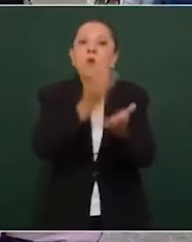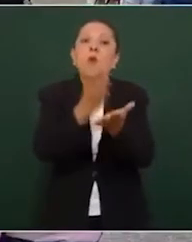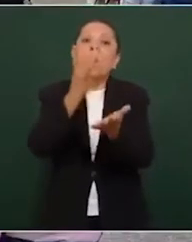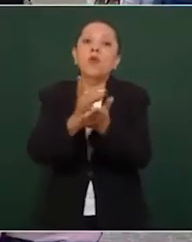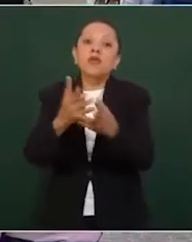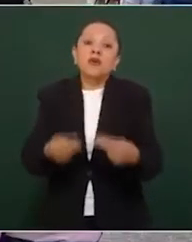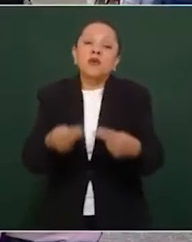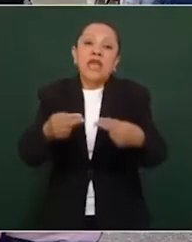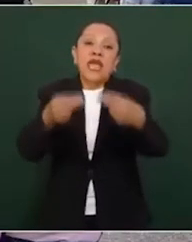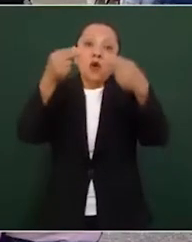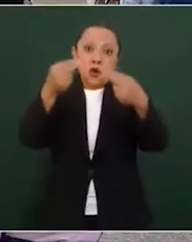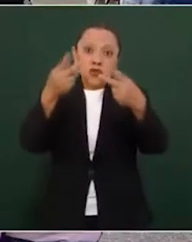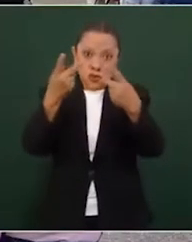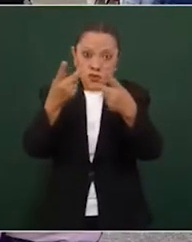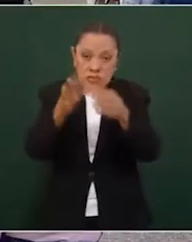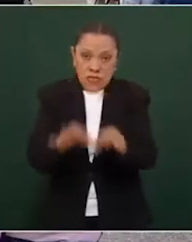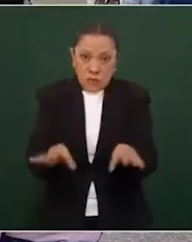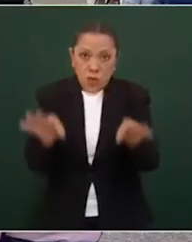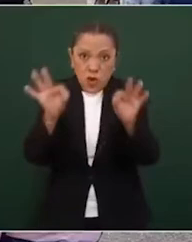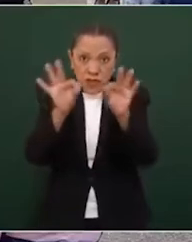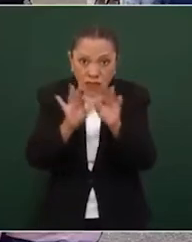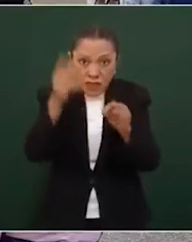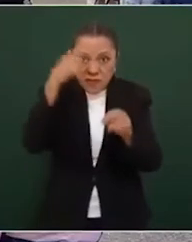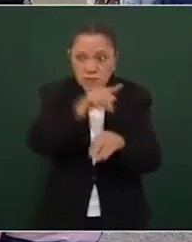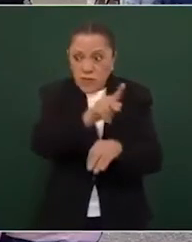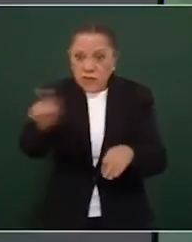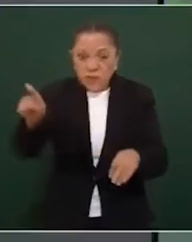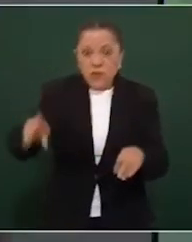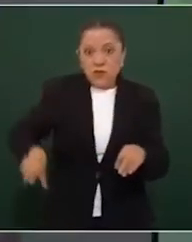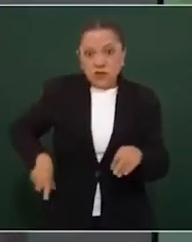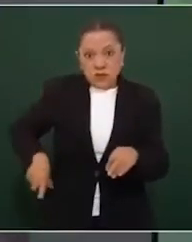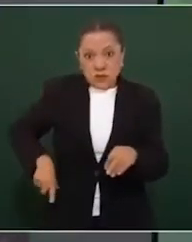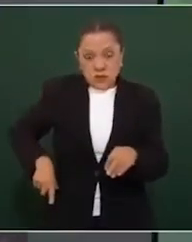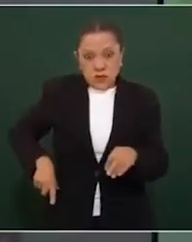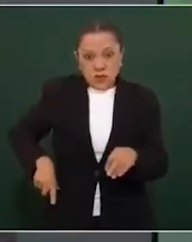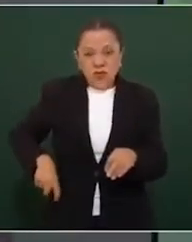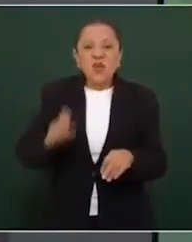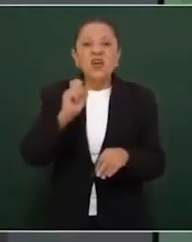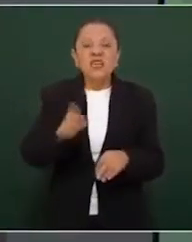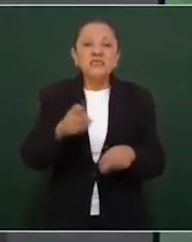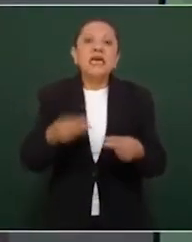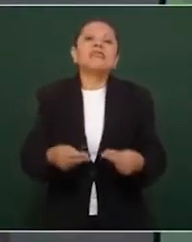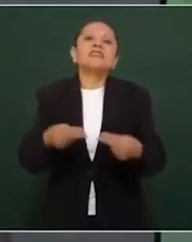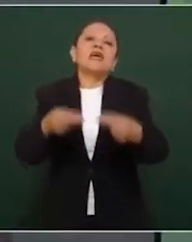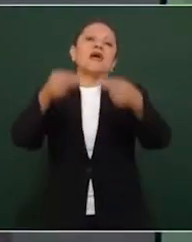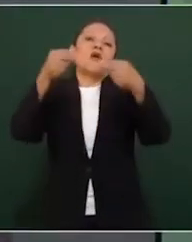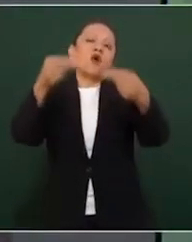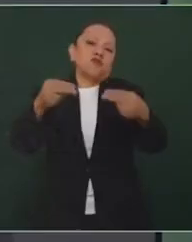importar a los funcionarios son los negocios públicos.